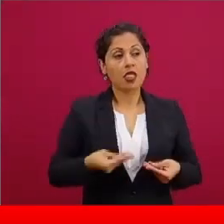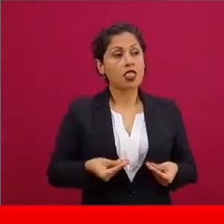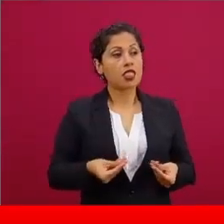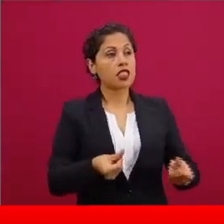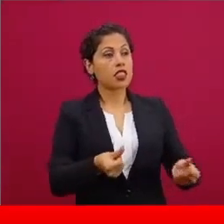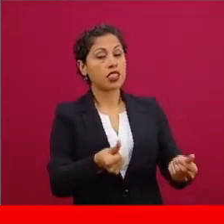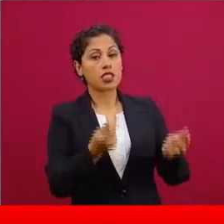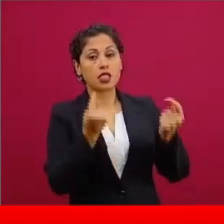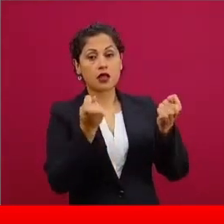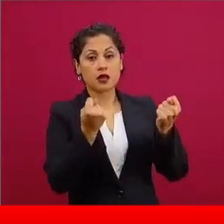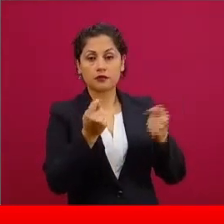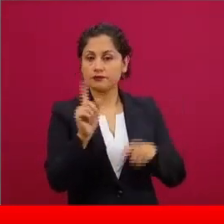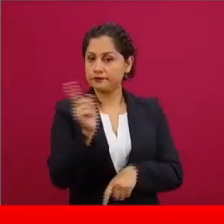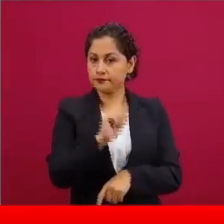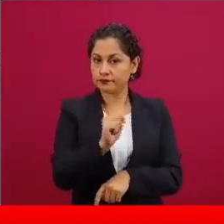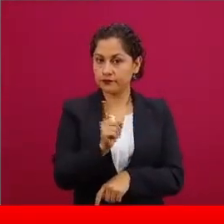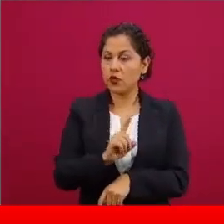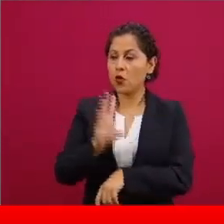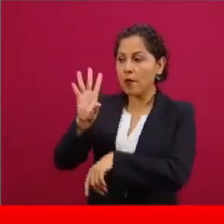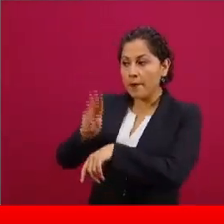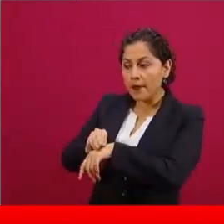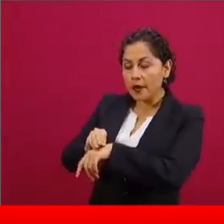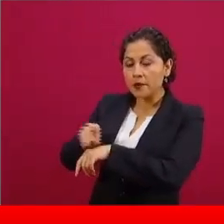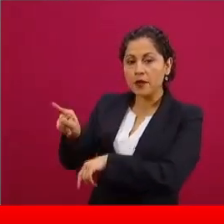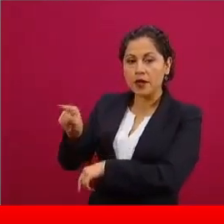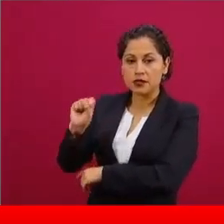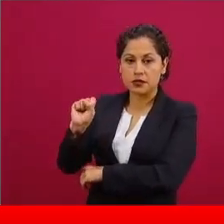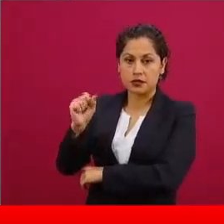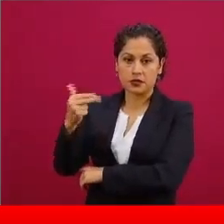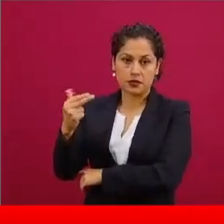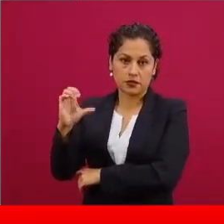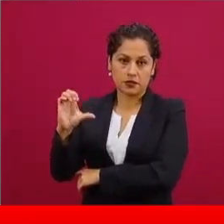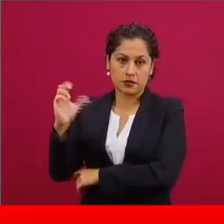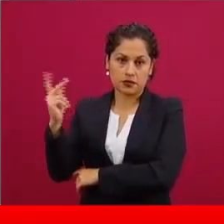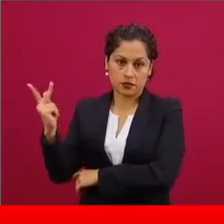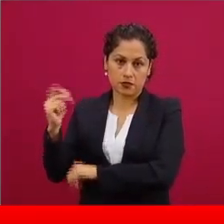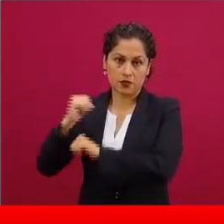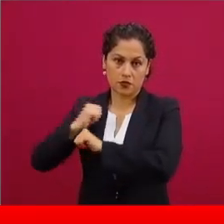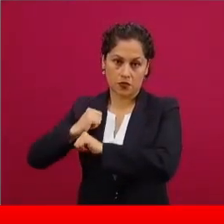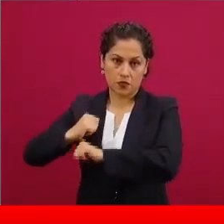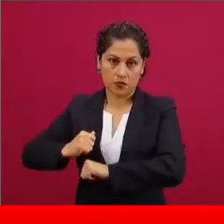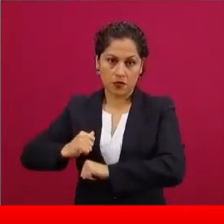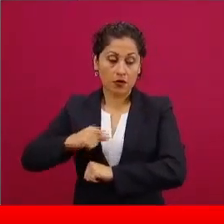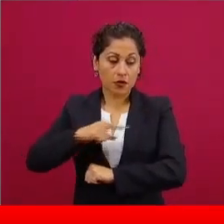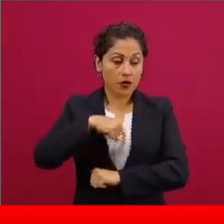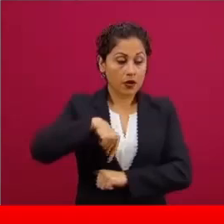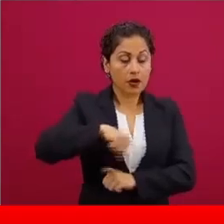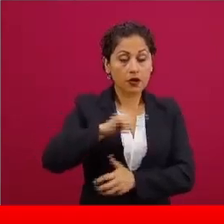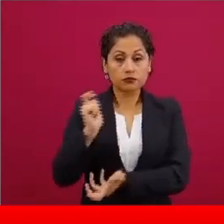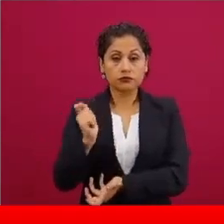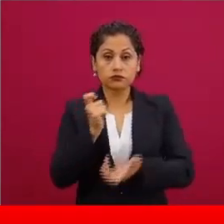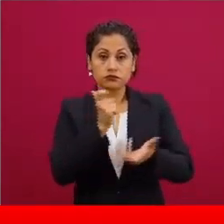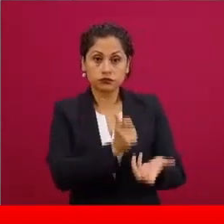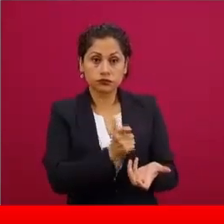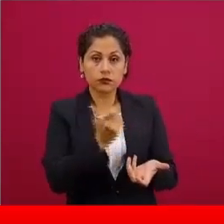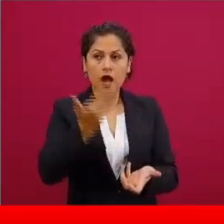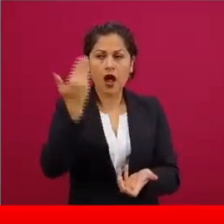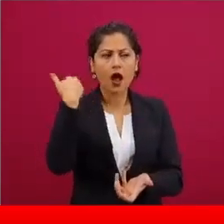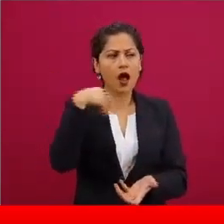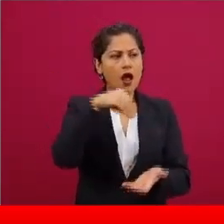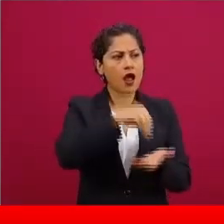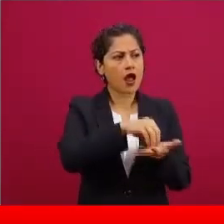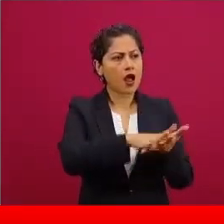recursos de fondos o fideicomisos creados por acuerdo o decreto del poder